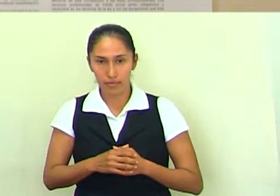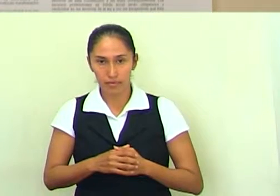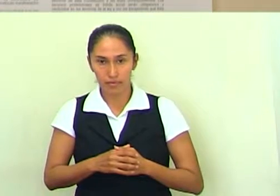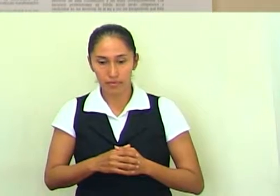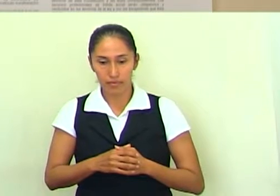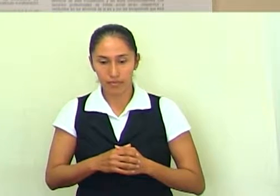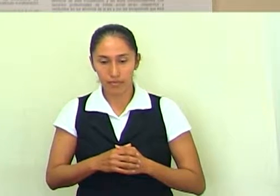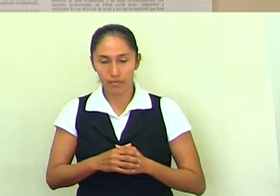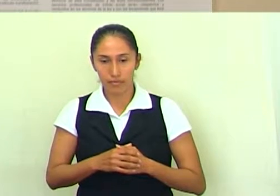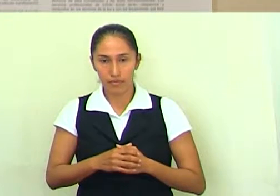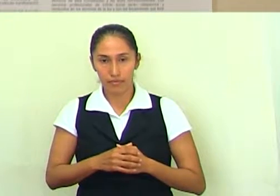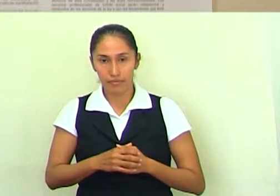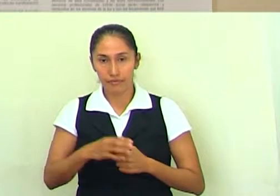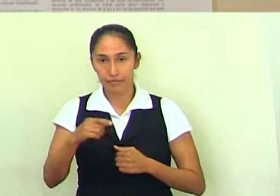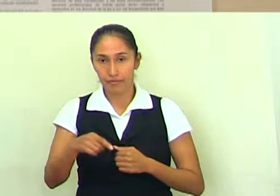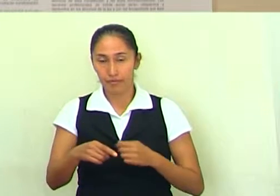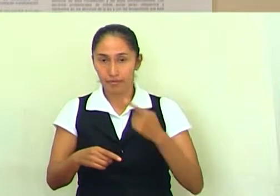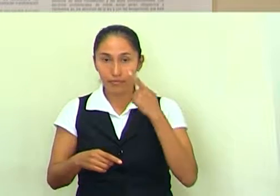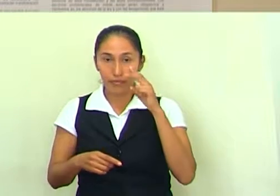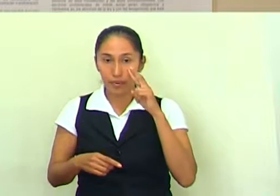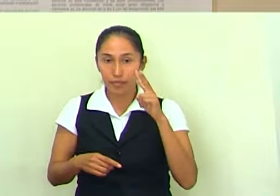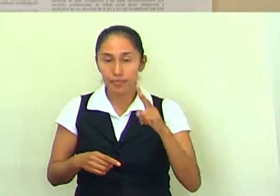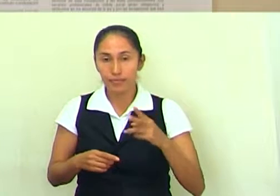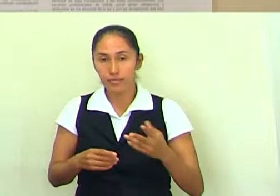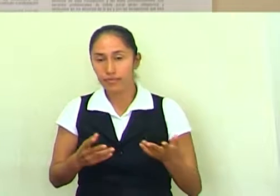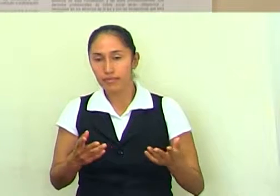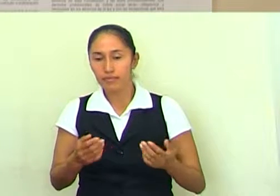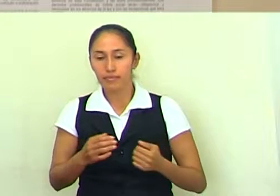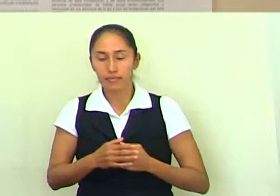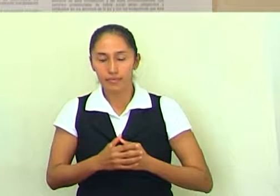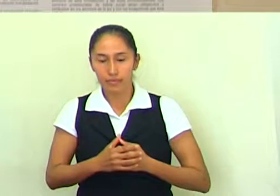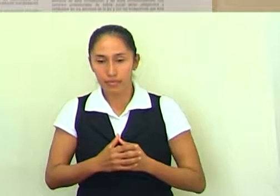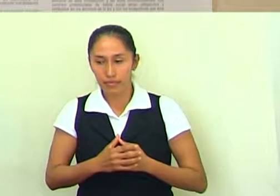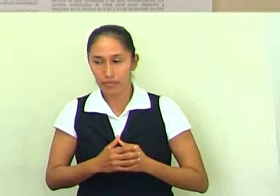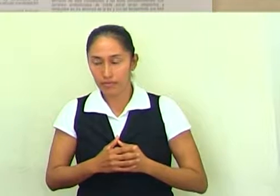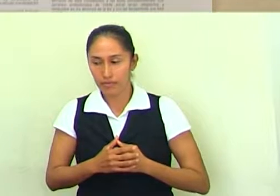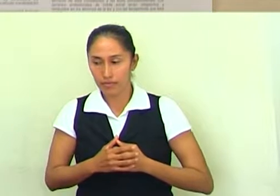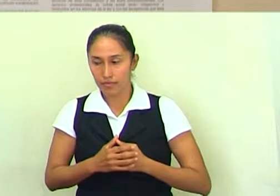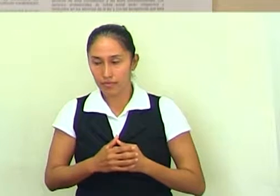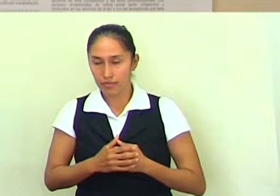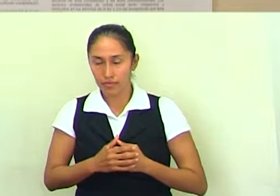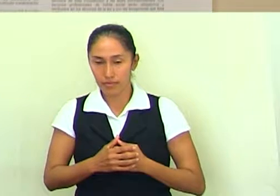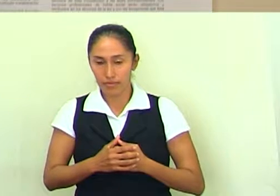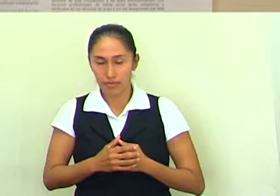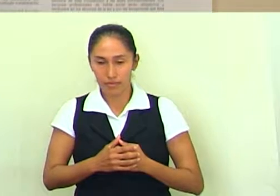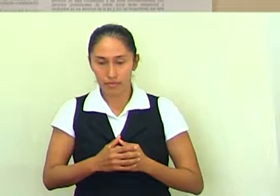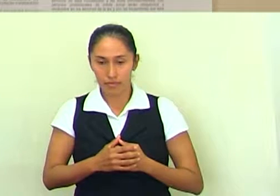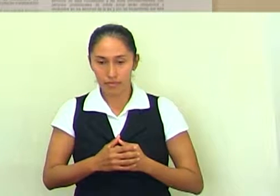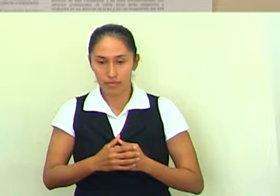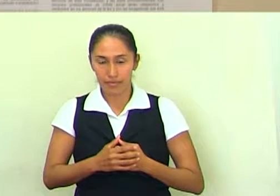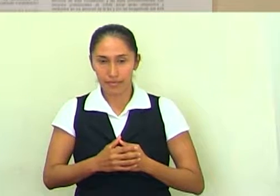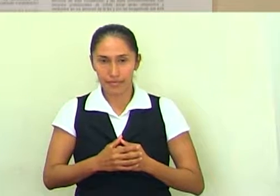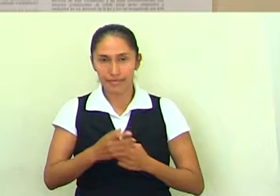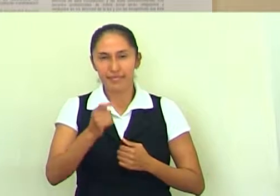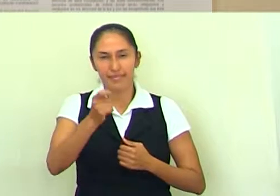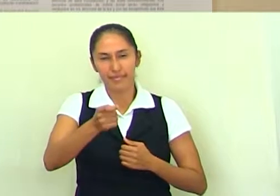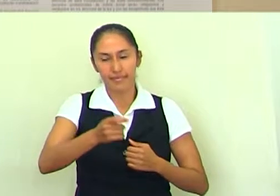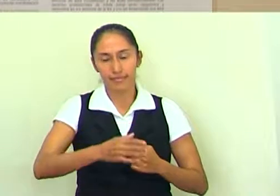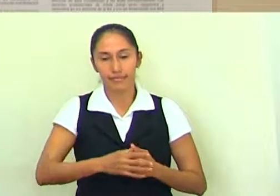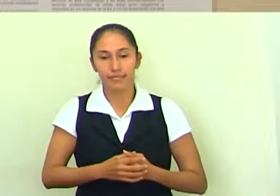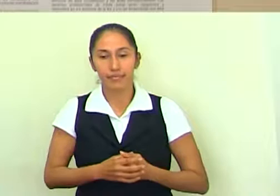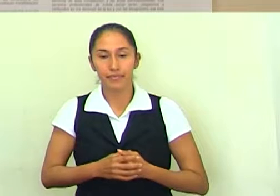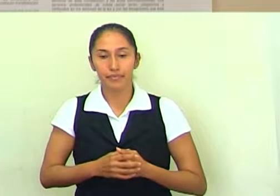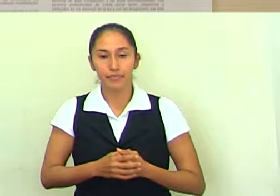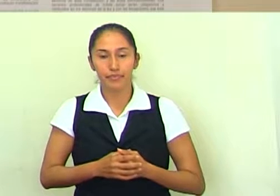donde ahora están escuchando y viendo esta sesión, ¿qué son prerrogativas? Es un concepto que